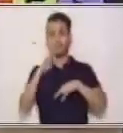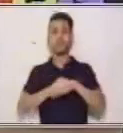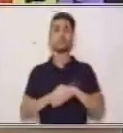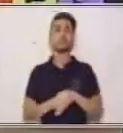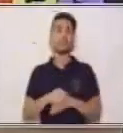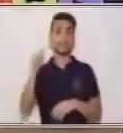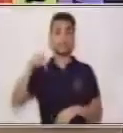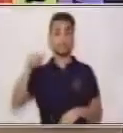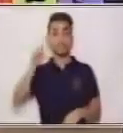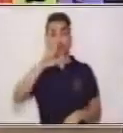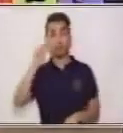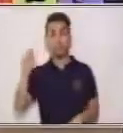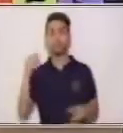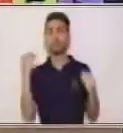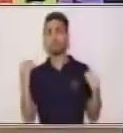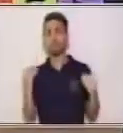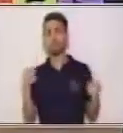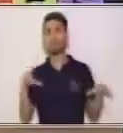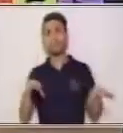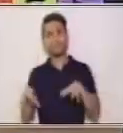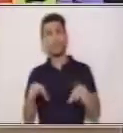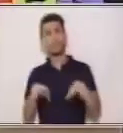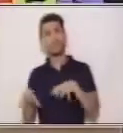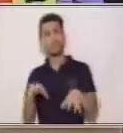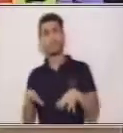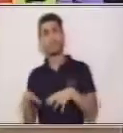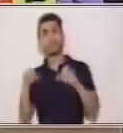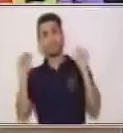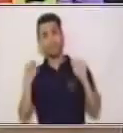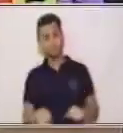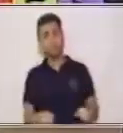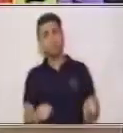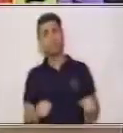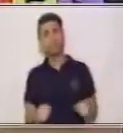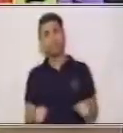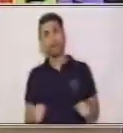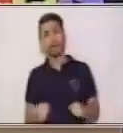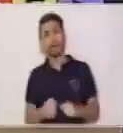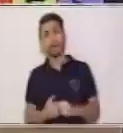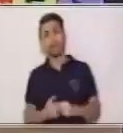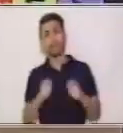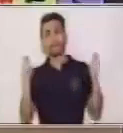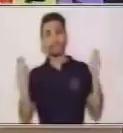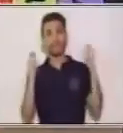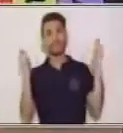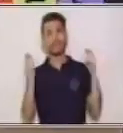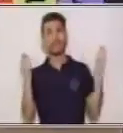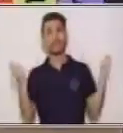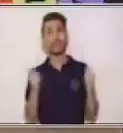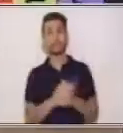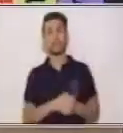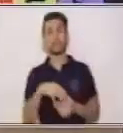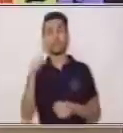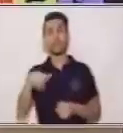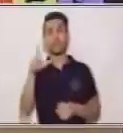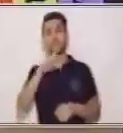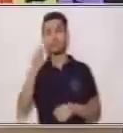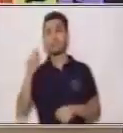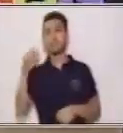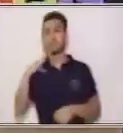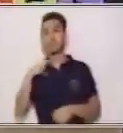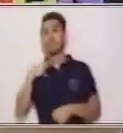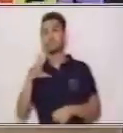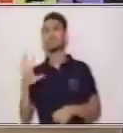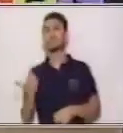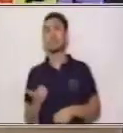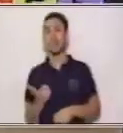este mes tenemos varias actividades que podemos celebrar. Este mes tenemos la primera